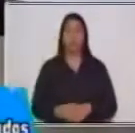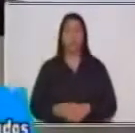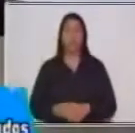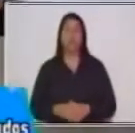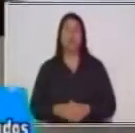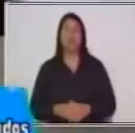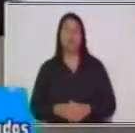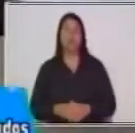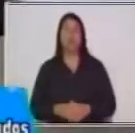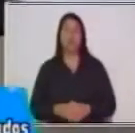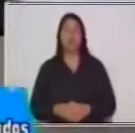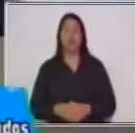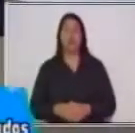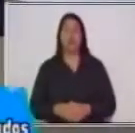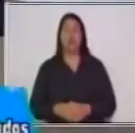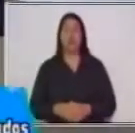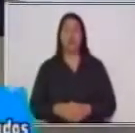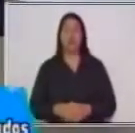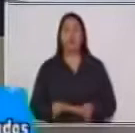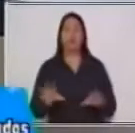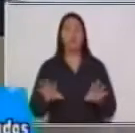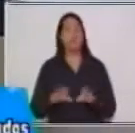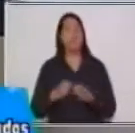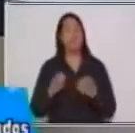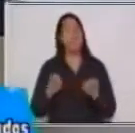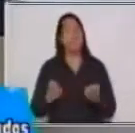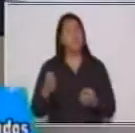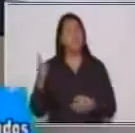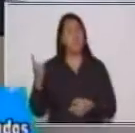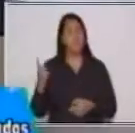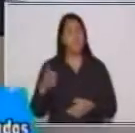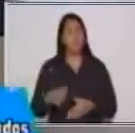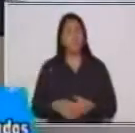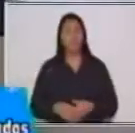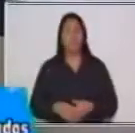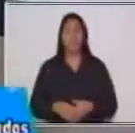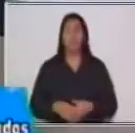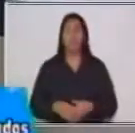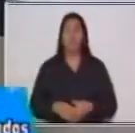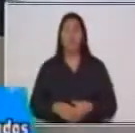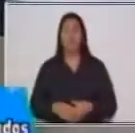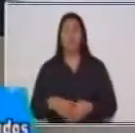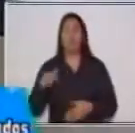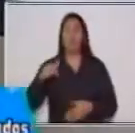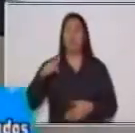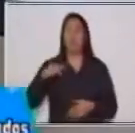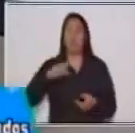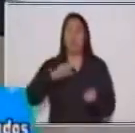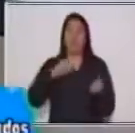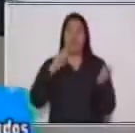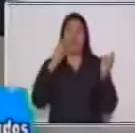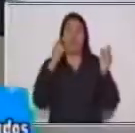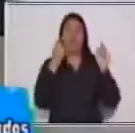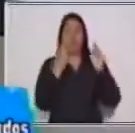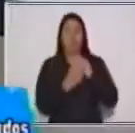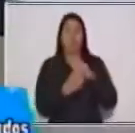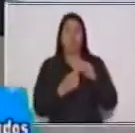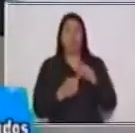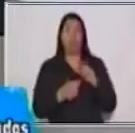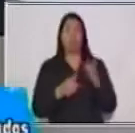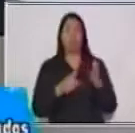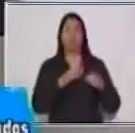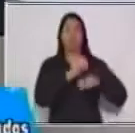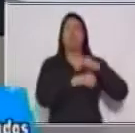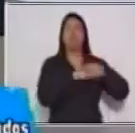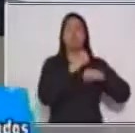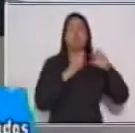102.2. Entonces, estamos como transformamos a Celsius, entonces mi